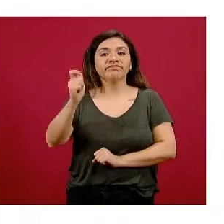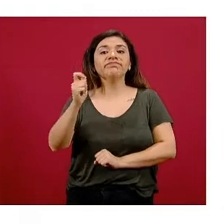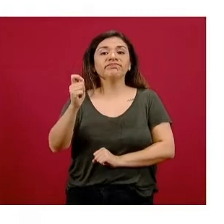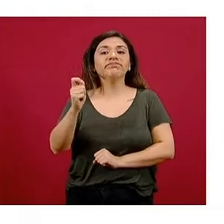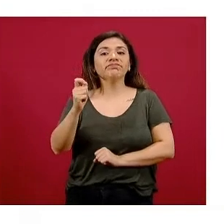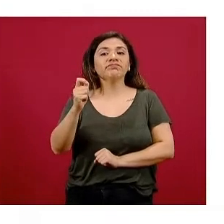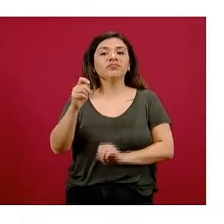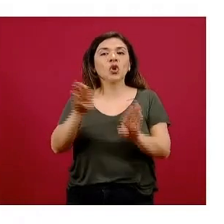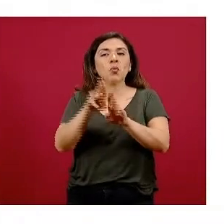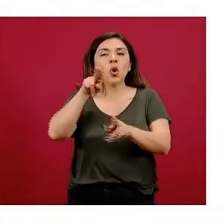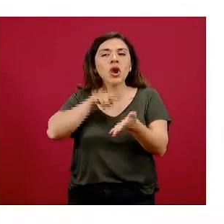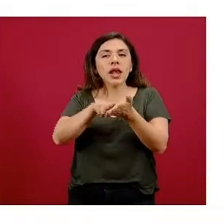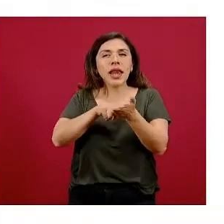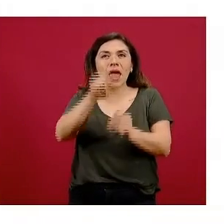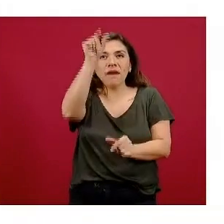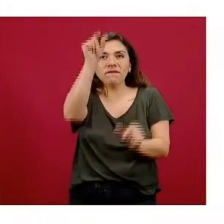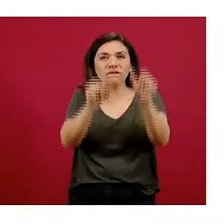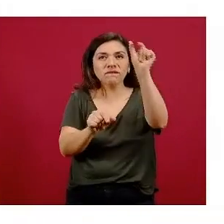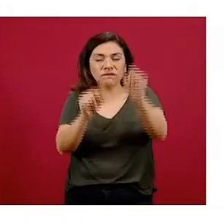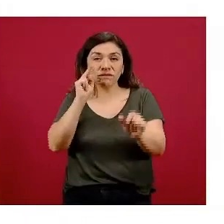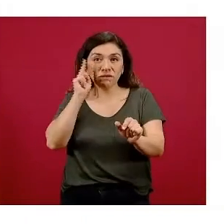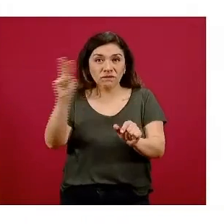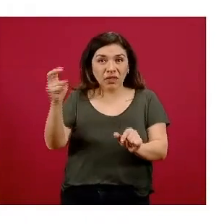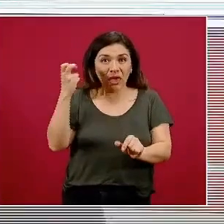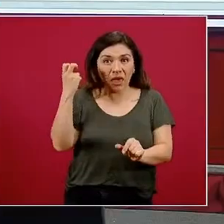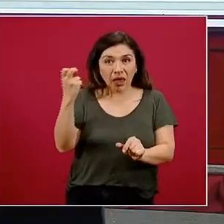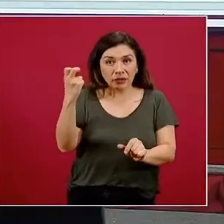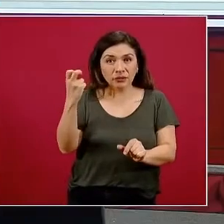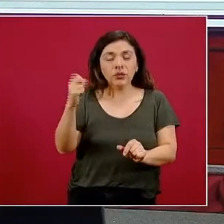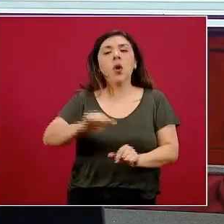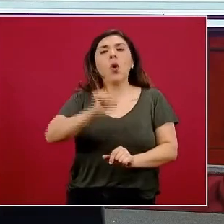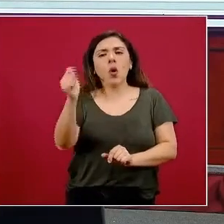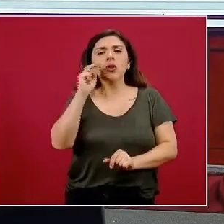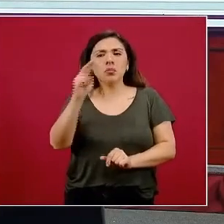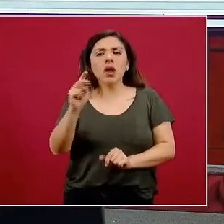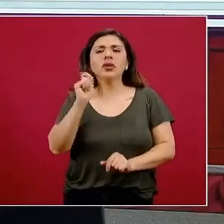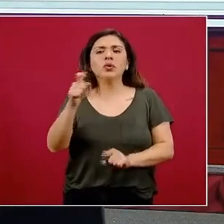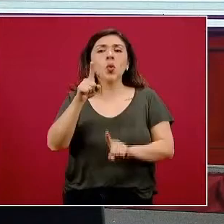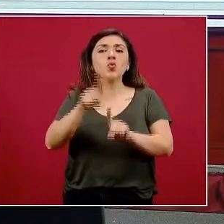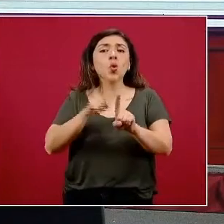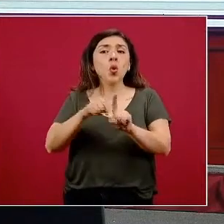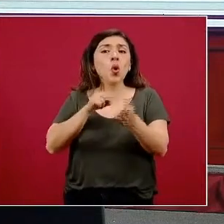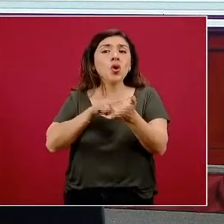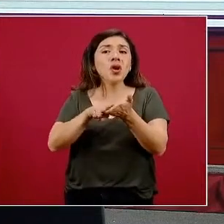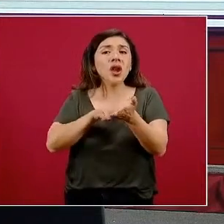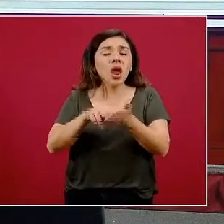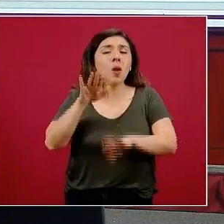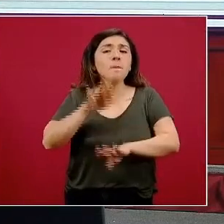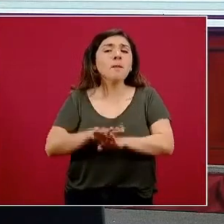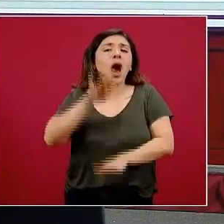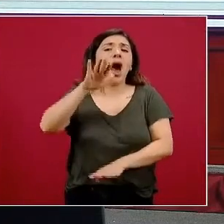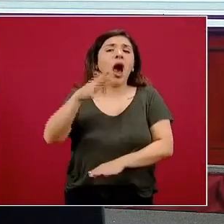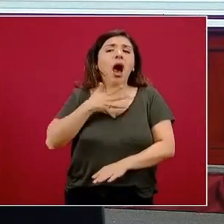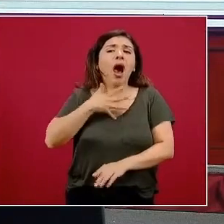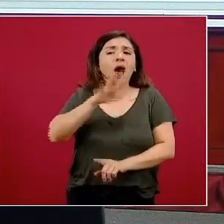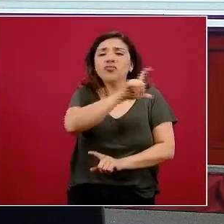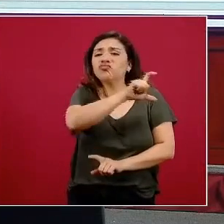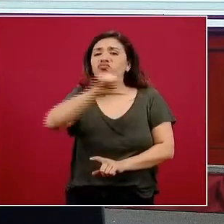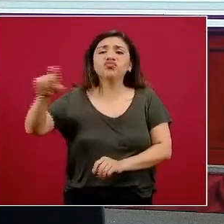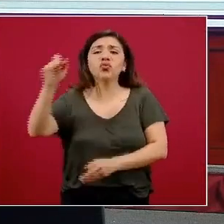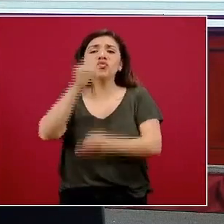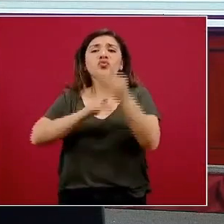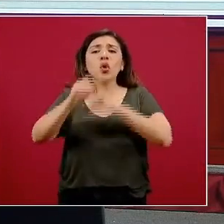dos componentes negros grandes de color que tenemos ahí, aunque vemos que lógicamente ese color negro está presente prácticamente en todas las